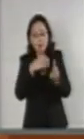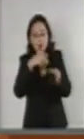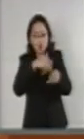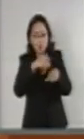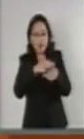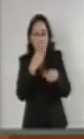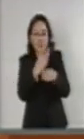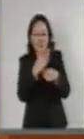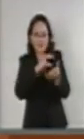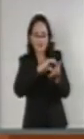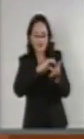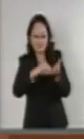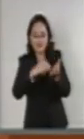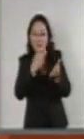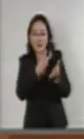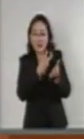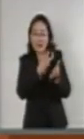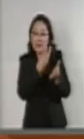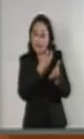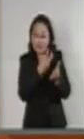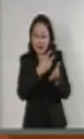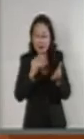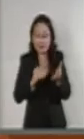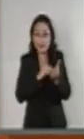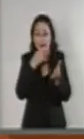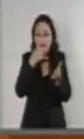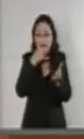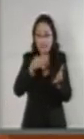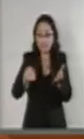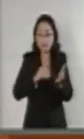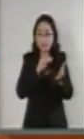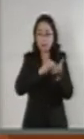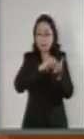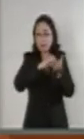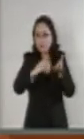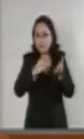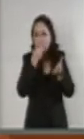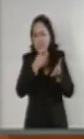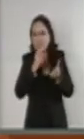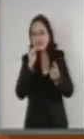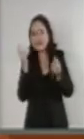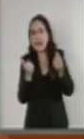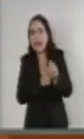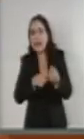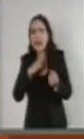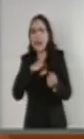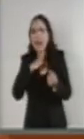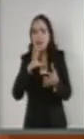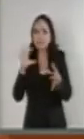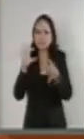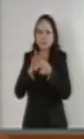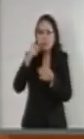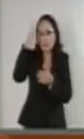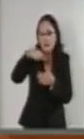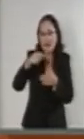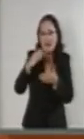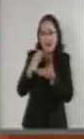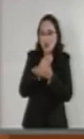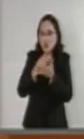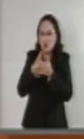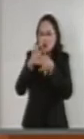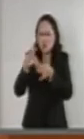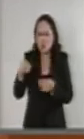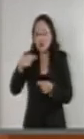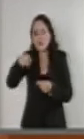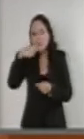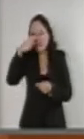que ocupan estos medicamentos, es decir, sustancias que tienen valor terapéutico pero constituyen un